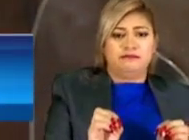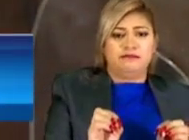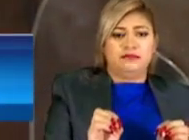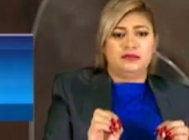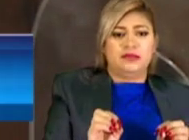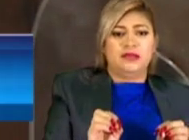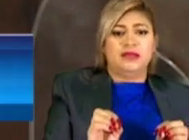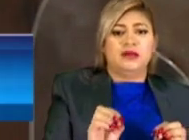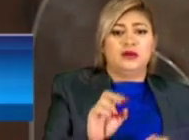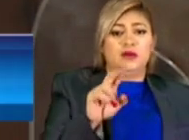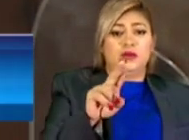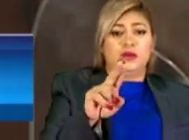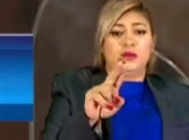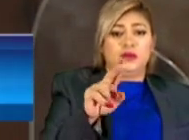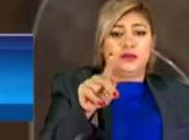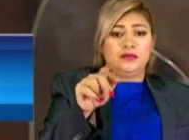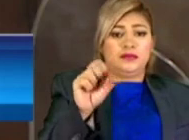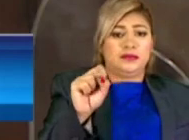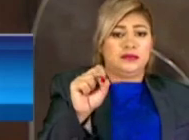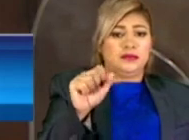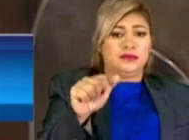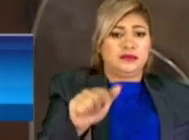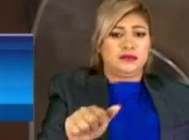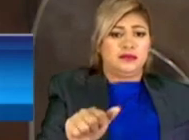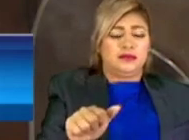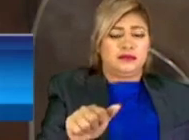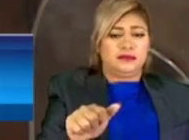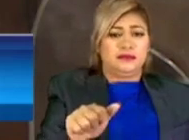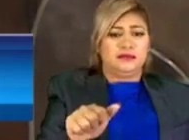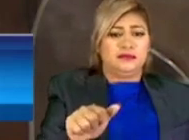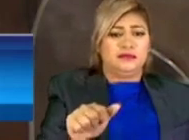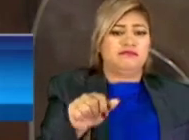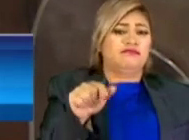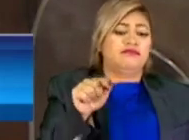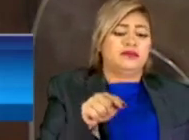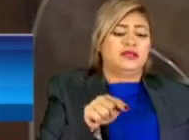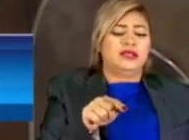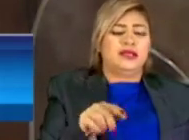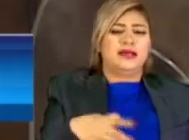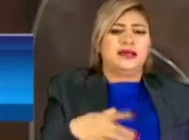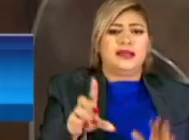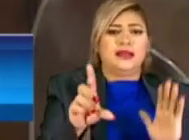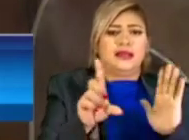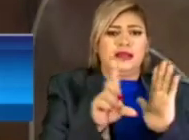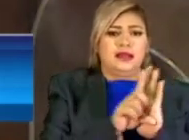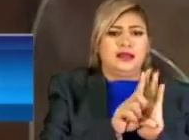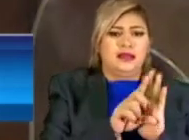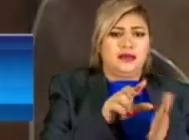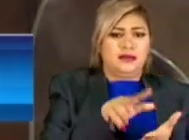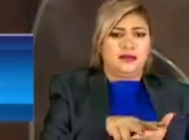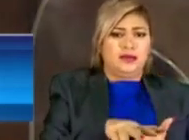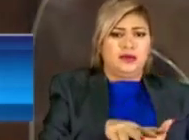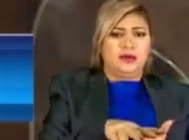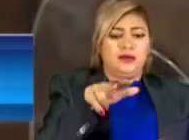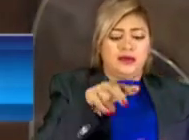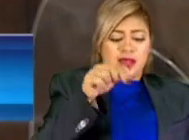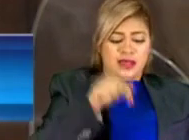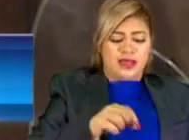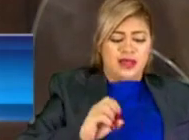La UPSA fue sustituida por una ley aprobada en esta